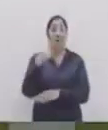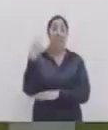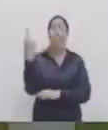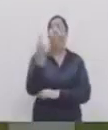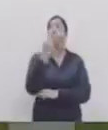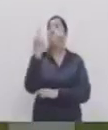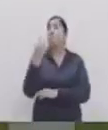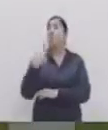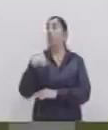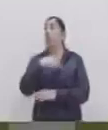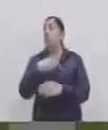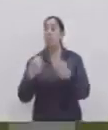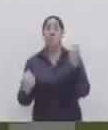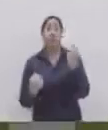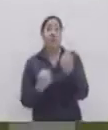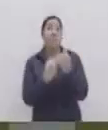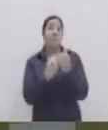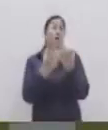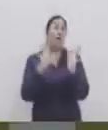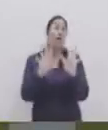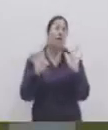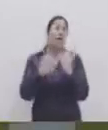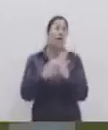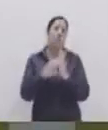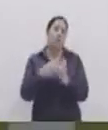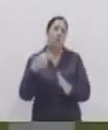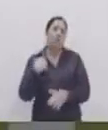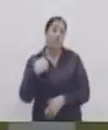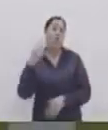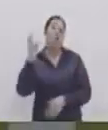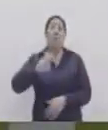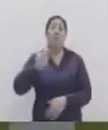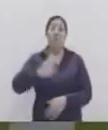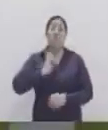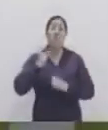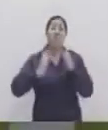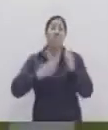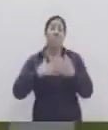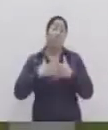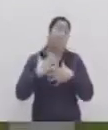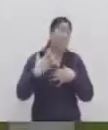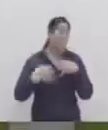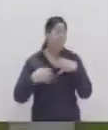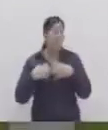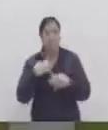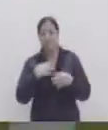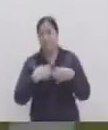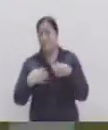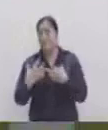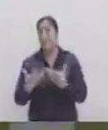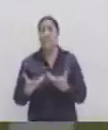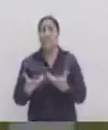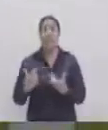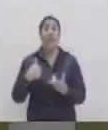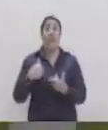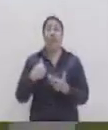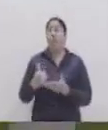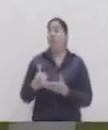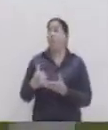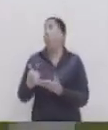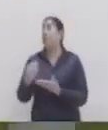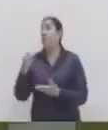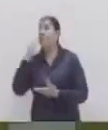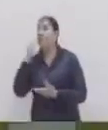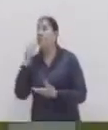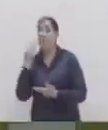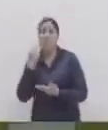que nosotros nos apoyemos. Por ejemplo, si tengo una necesidad, por ejemplo, emocional, no precisamente me voy a